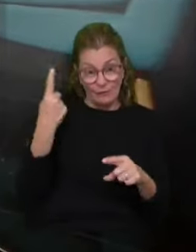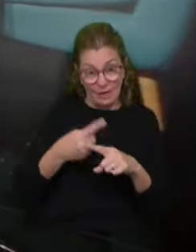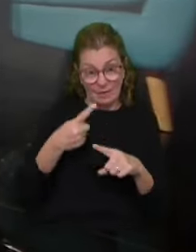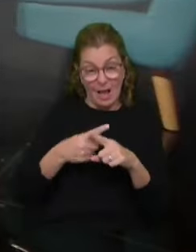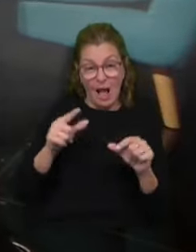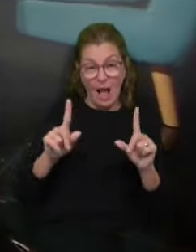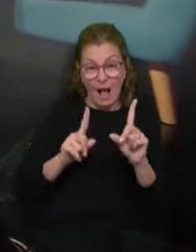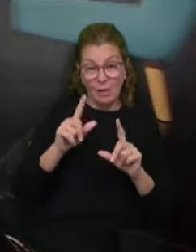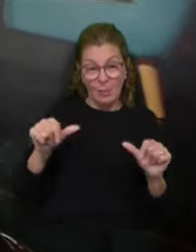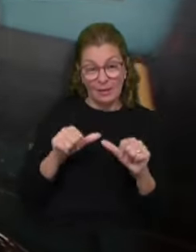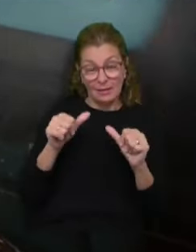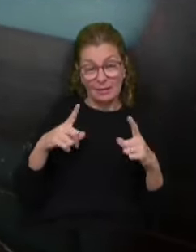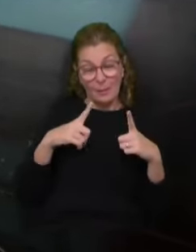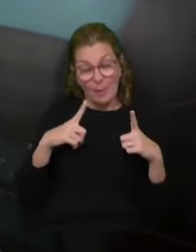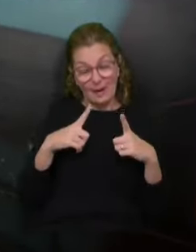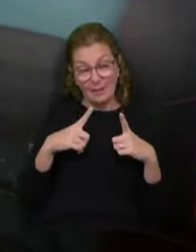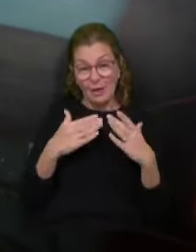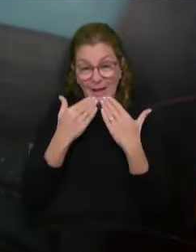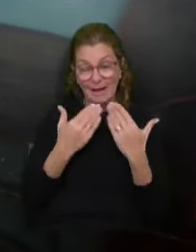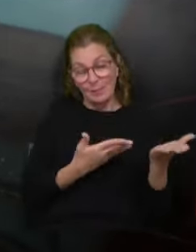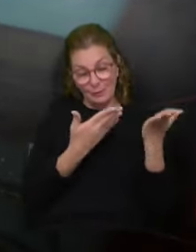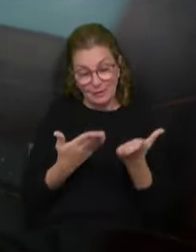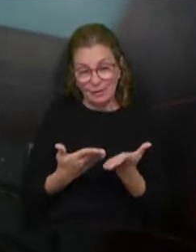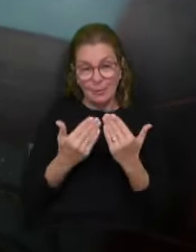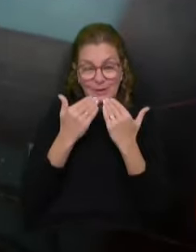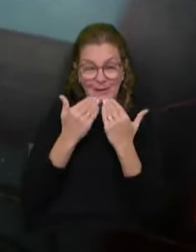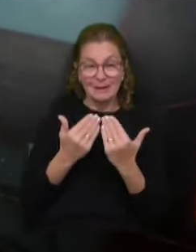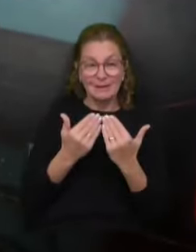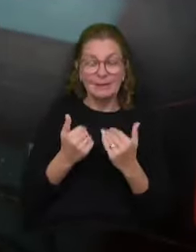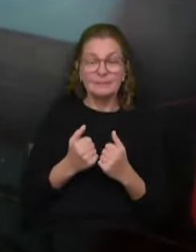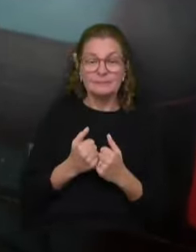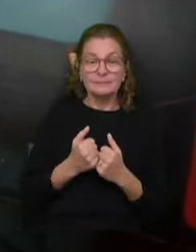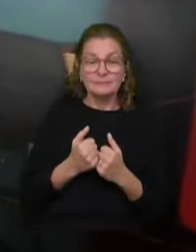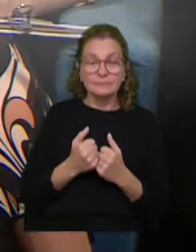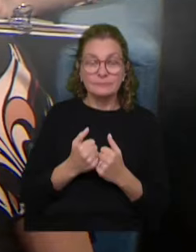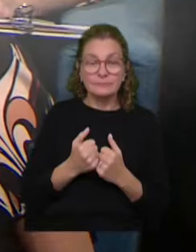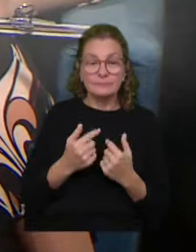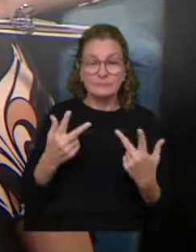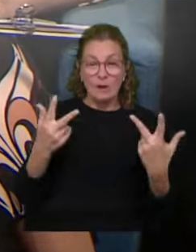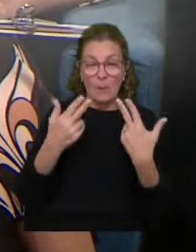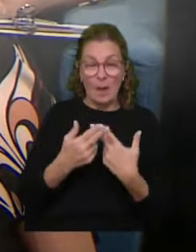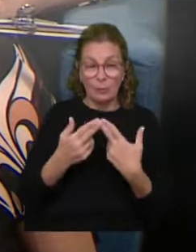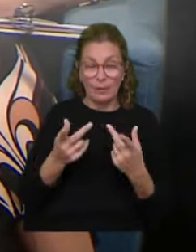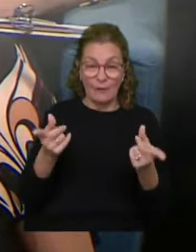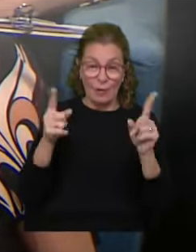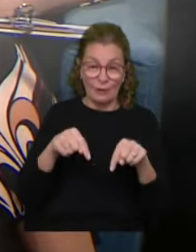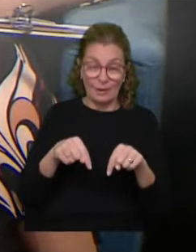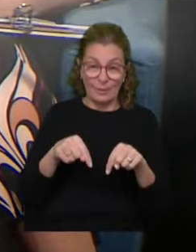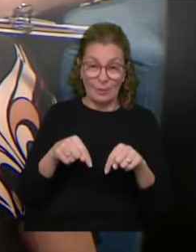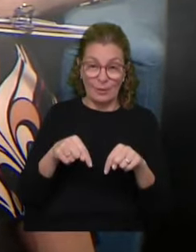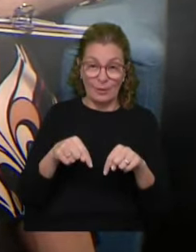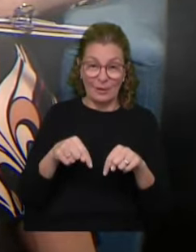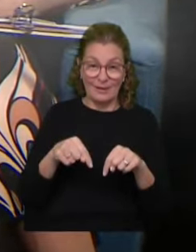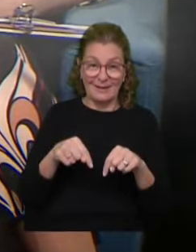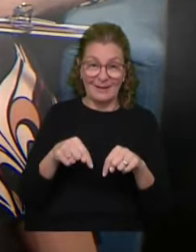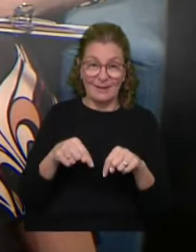vamos a estar esperando. Dale. Gracias por la invitación. Gracias. Muchas gracias. Gracias, de verdad. Bueno, nos vamos a una pausa. Sí, señora. Mi compañero Pablo